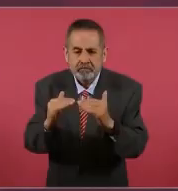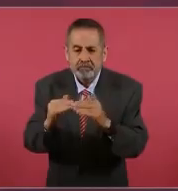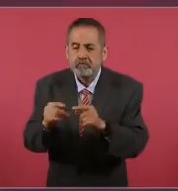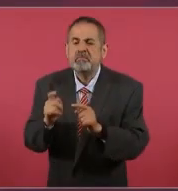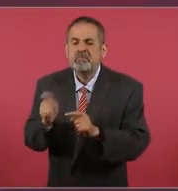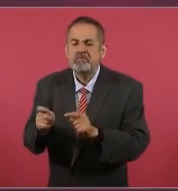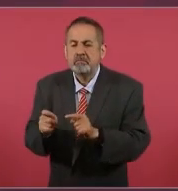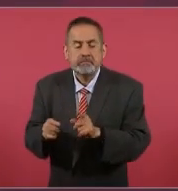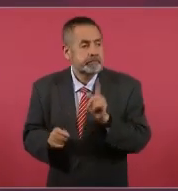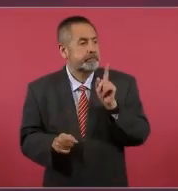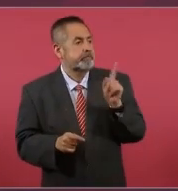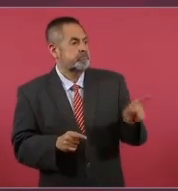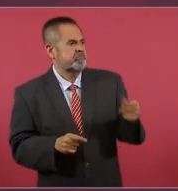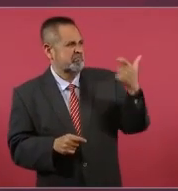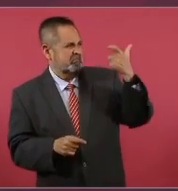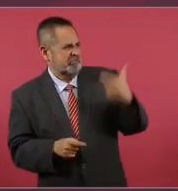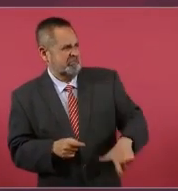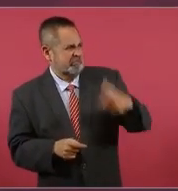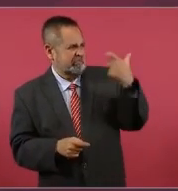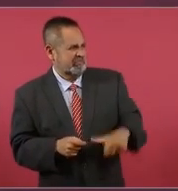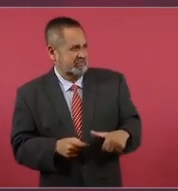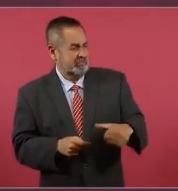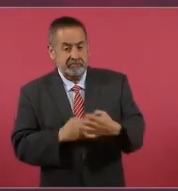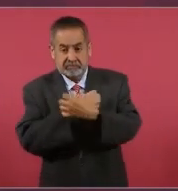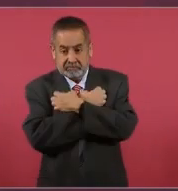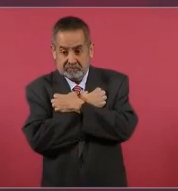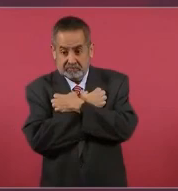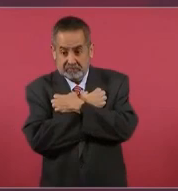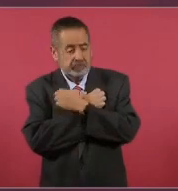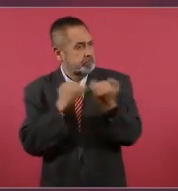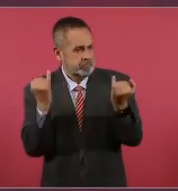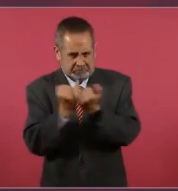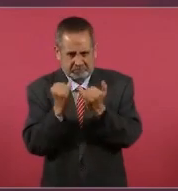hijo del más rico hacendado.